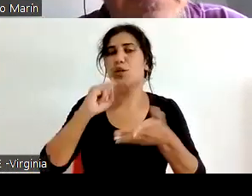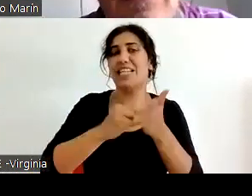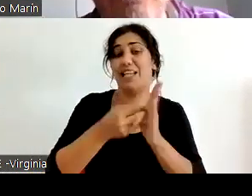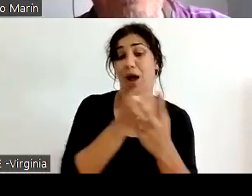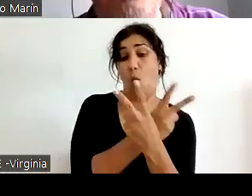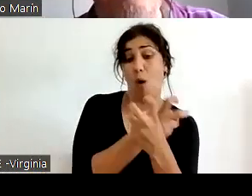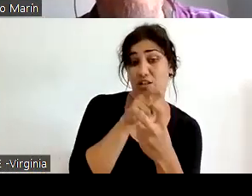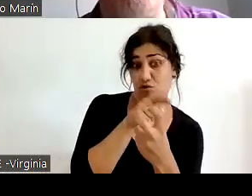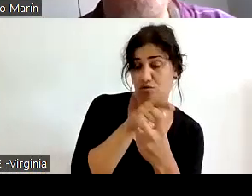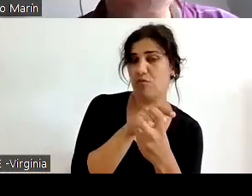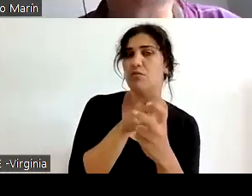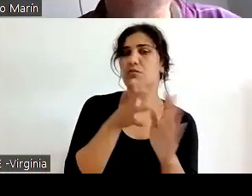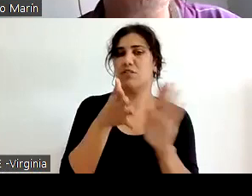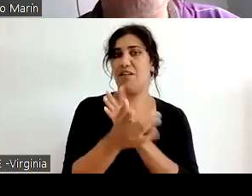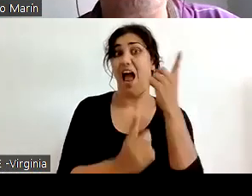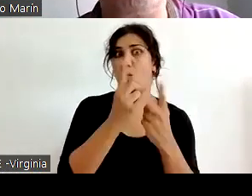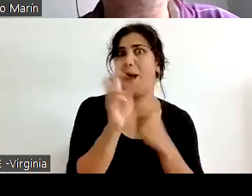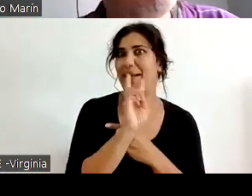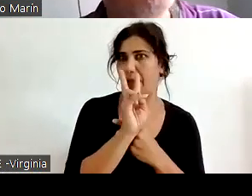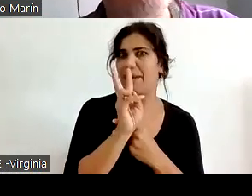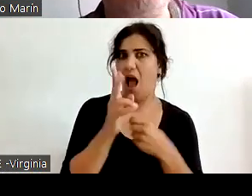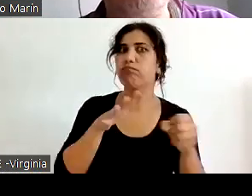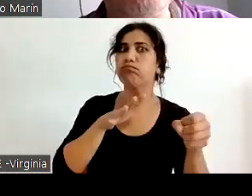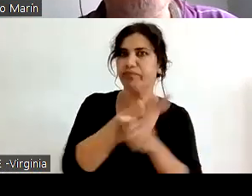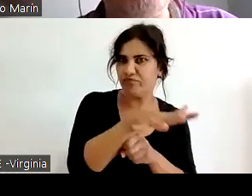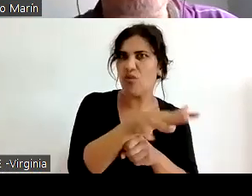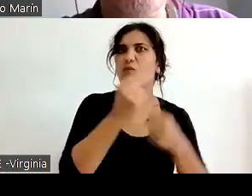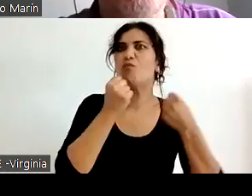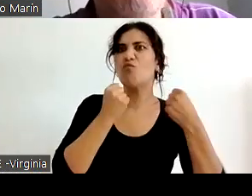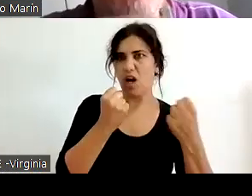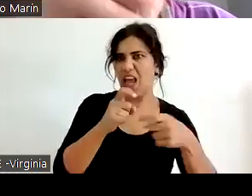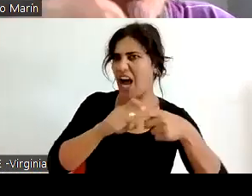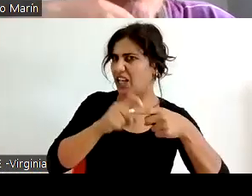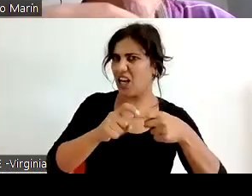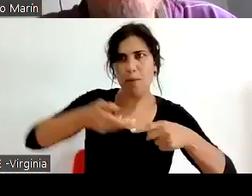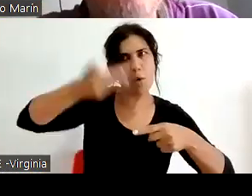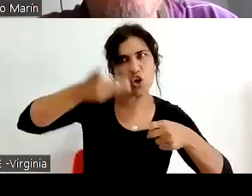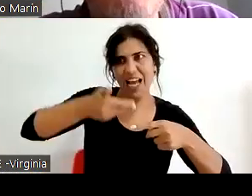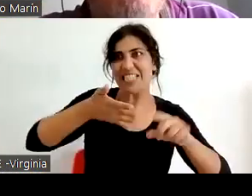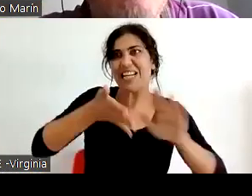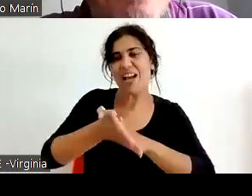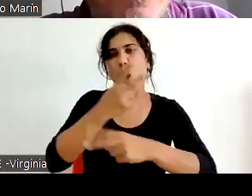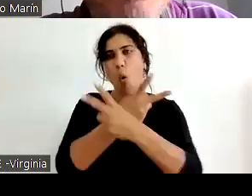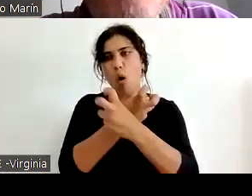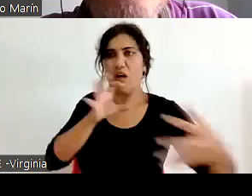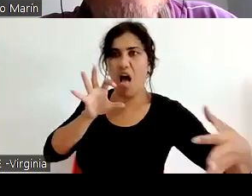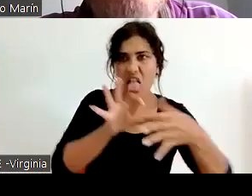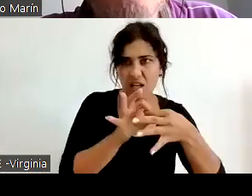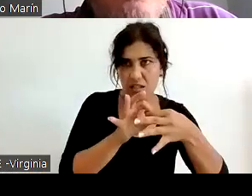huesos, que hay vitaminas implicadas que son muy características, muy propias del sistema